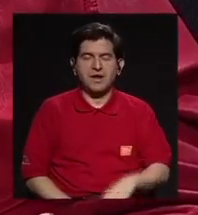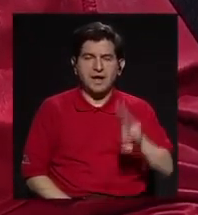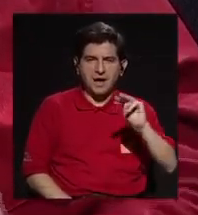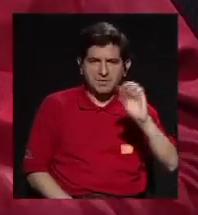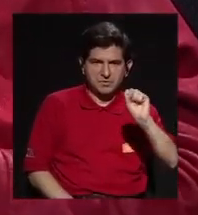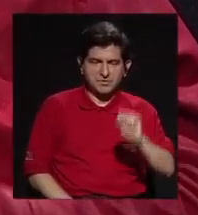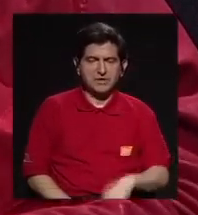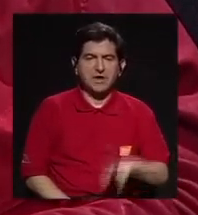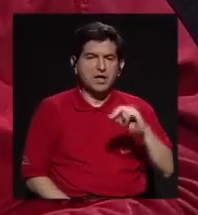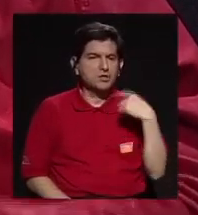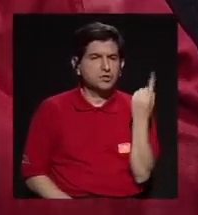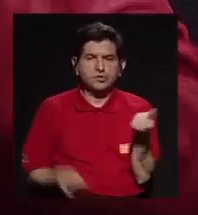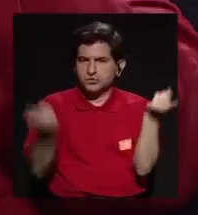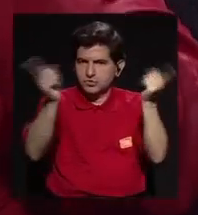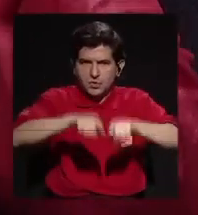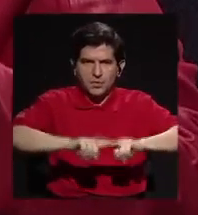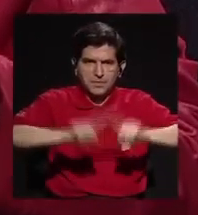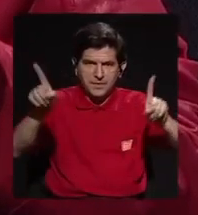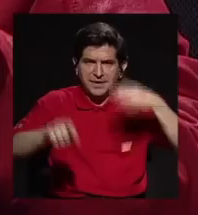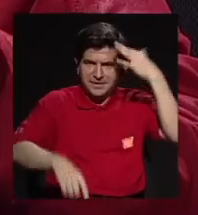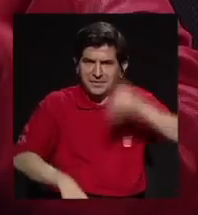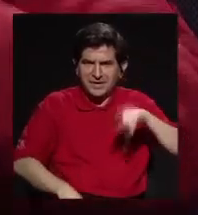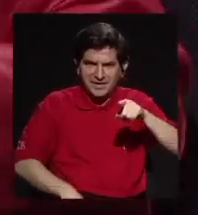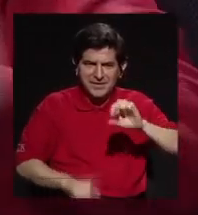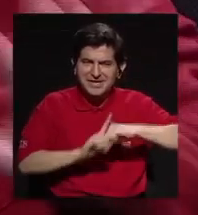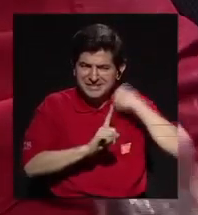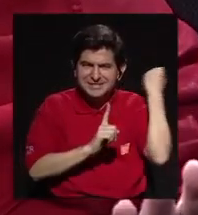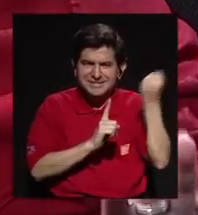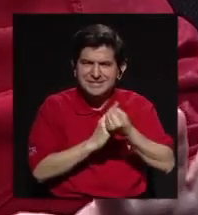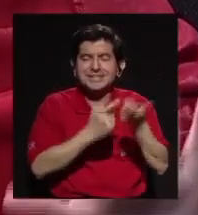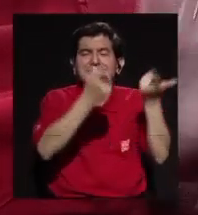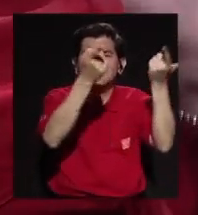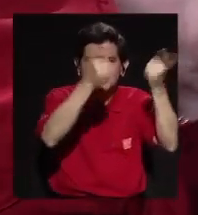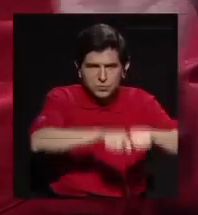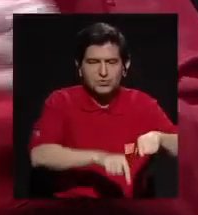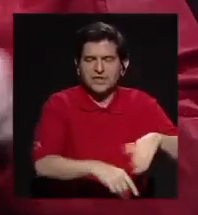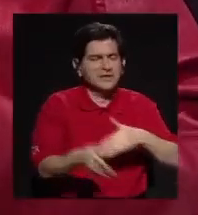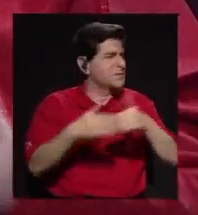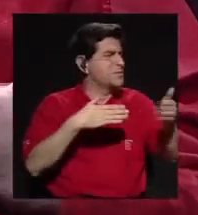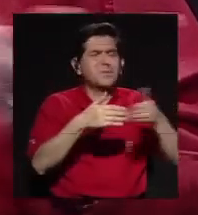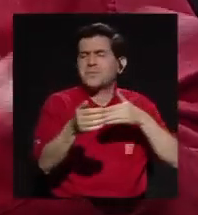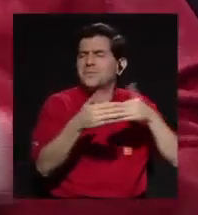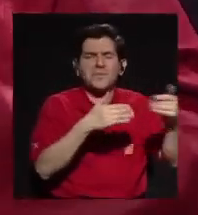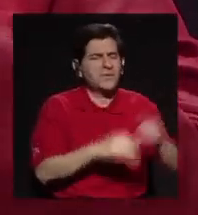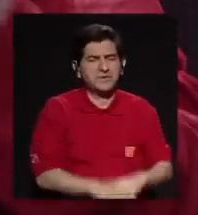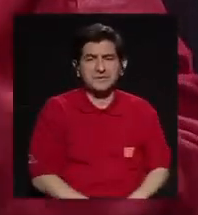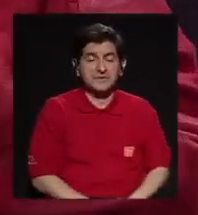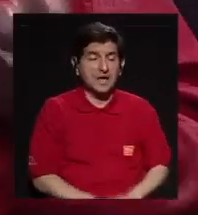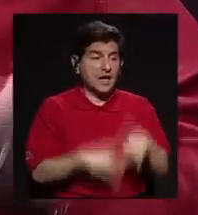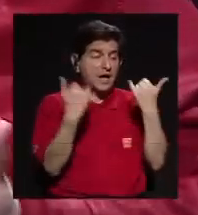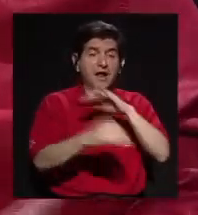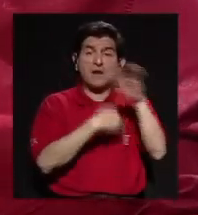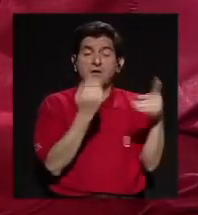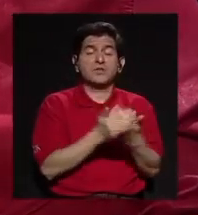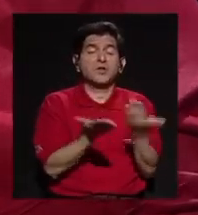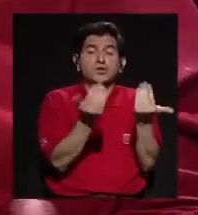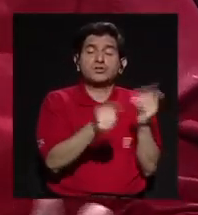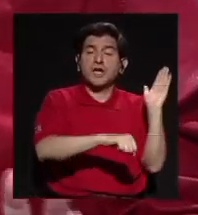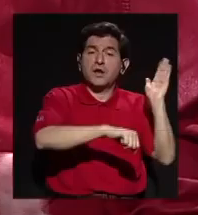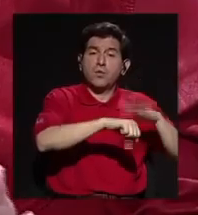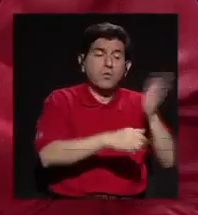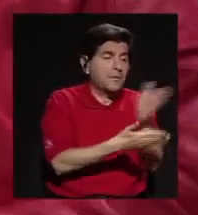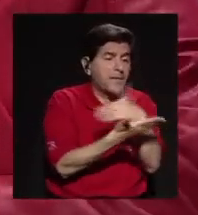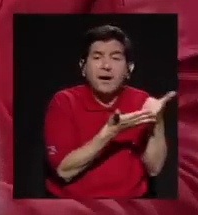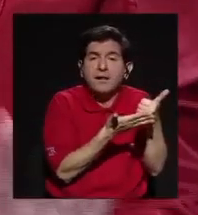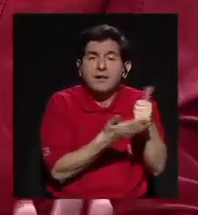que lo explica, pero sí creo que ese hecho tenía que pasar. No importa qué pasara, o sea, ahora todo el mundo quiere culpar a una cosa o la otra. Yo